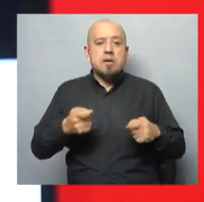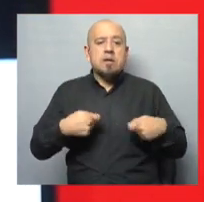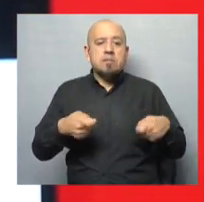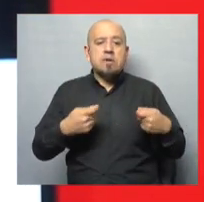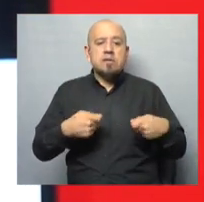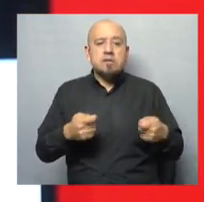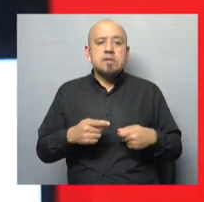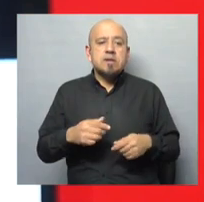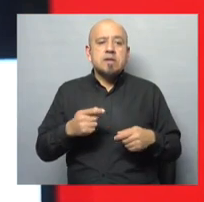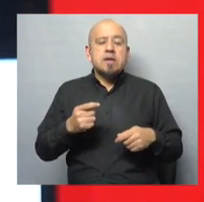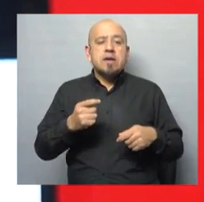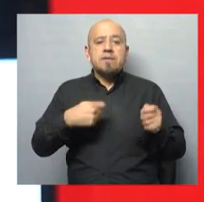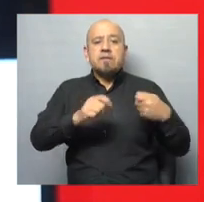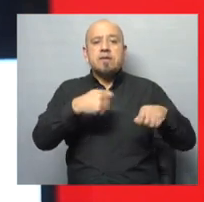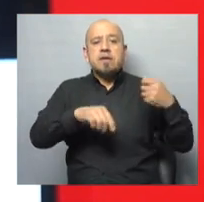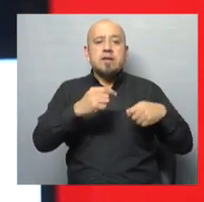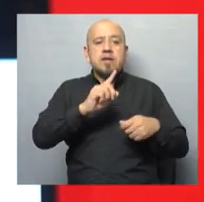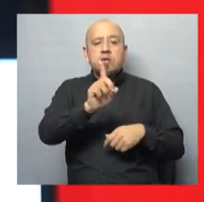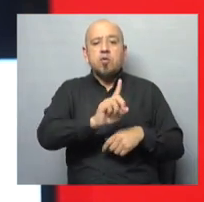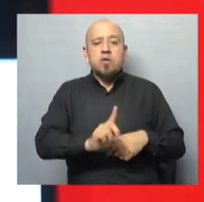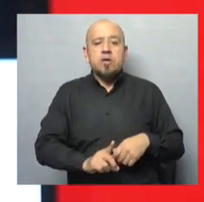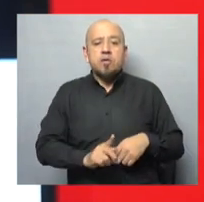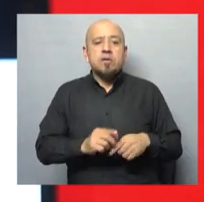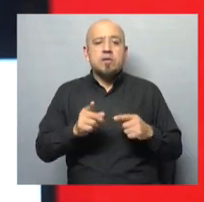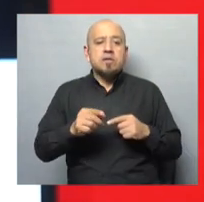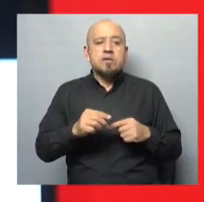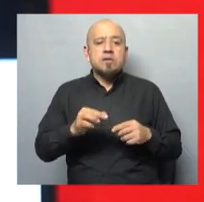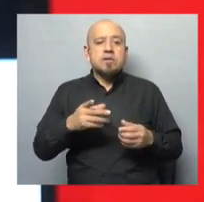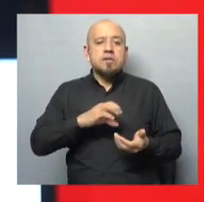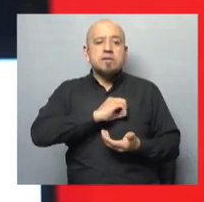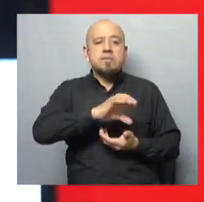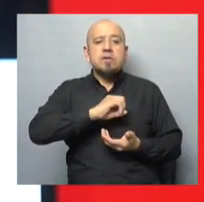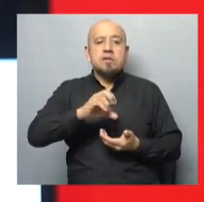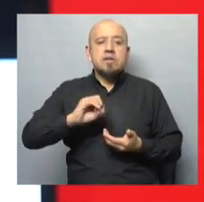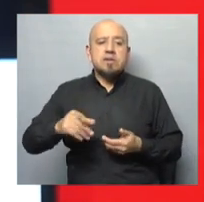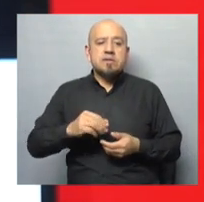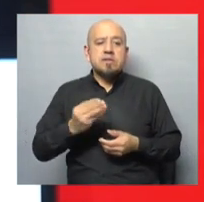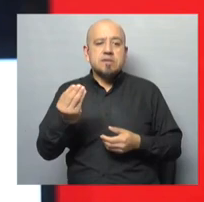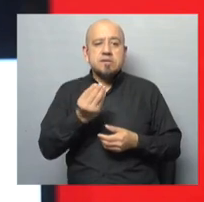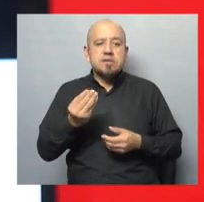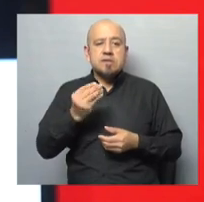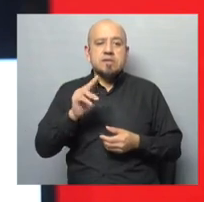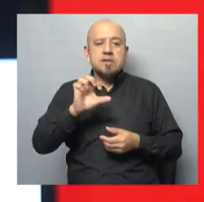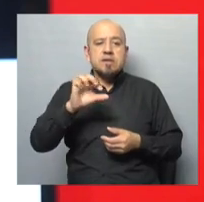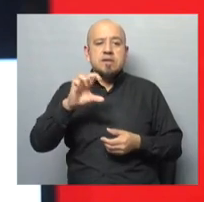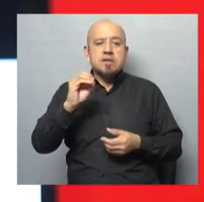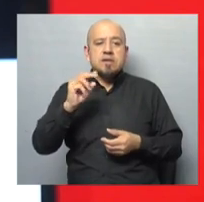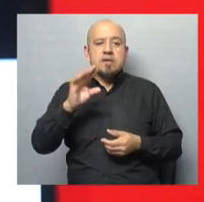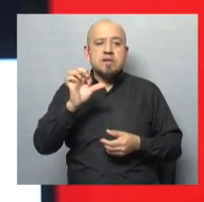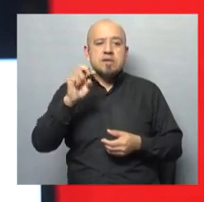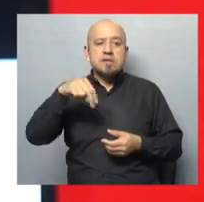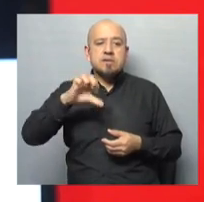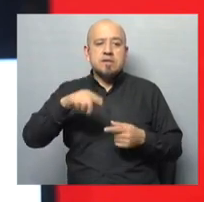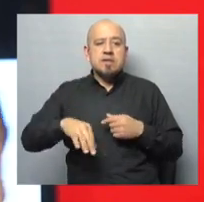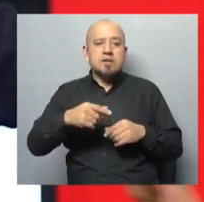cocacolero y quería ser el el repartidor que no sé por qué los repartidores que les repartido que hacen tenía unos guantes hasta cada